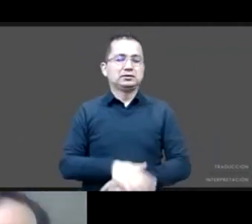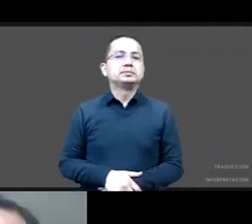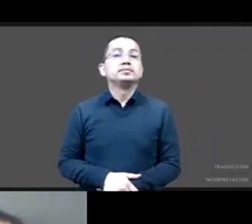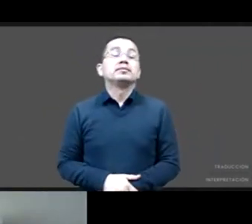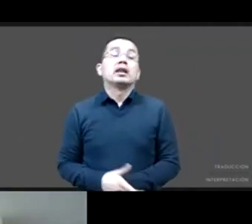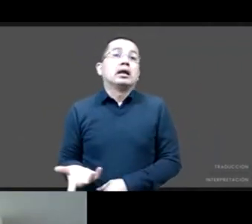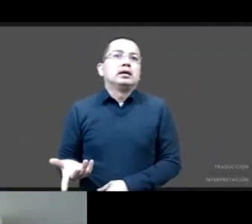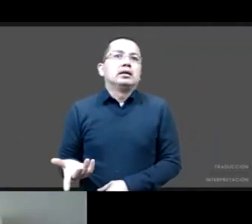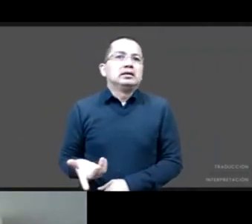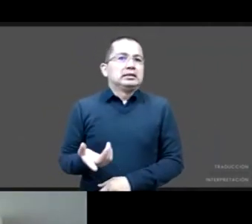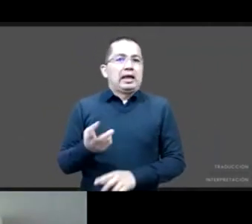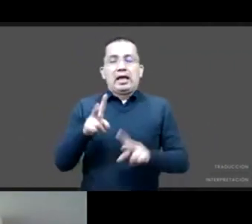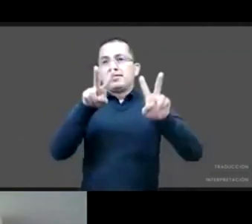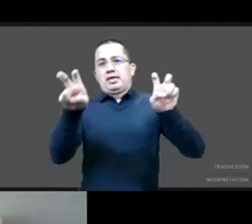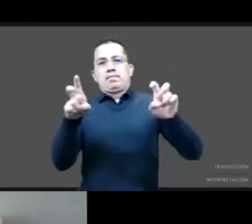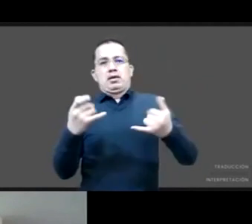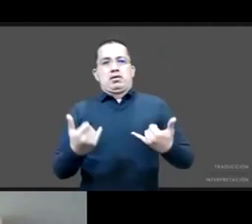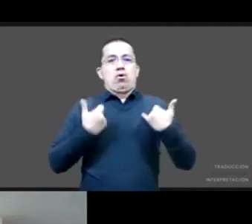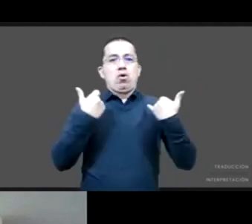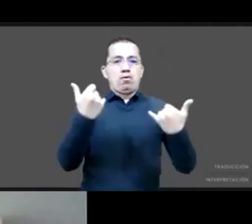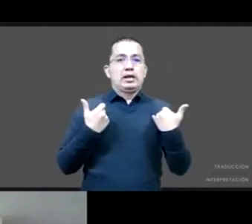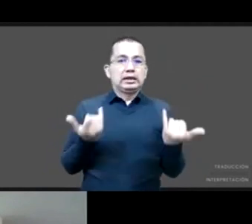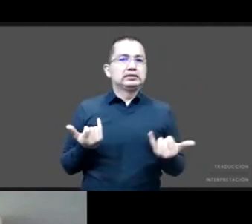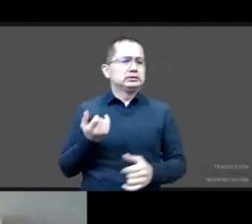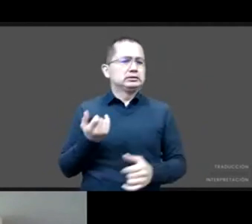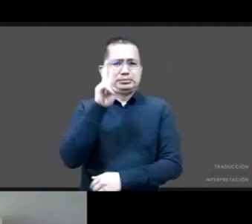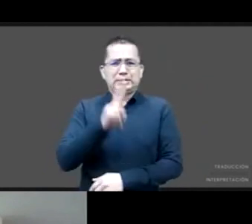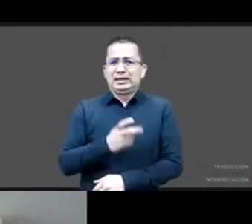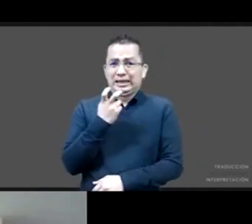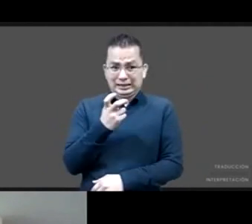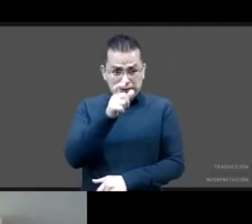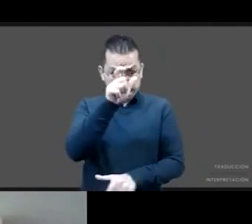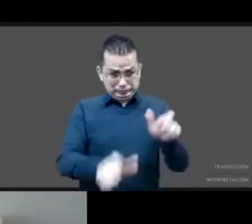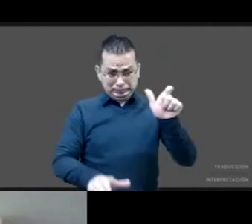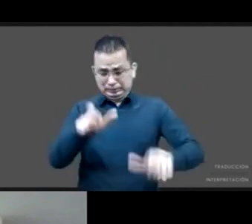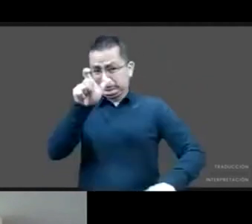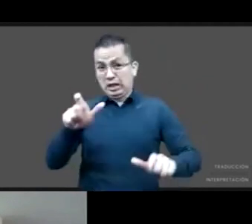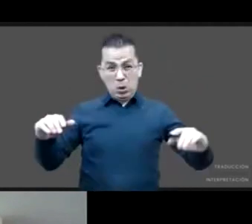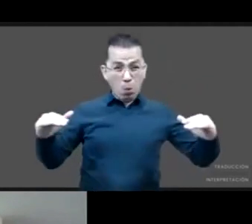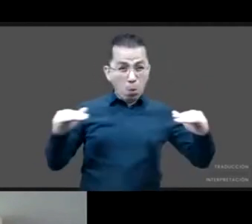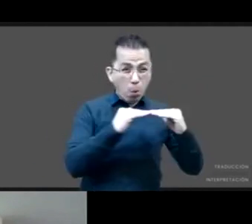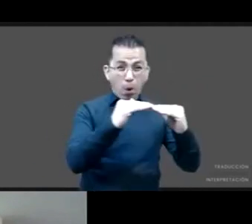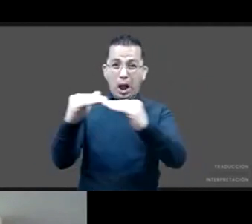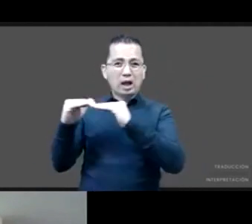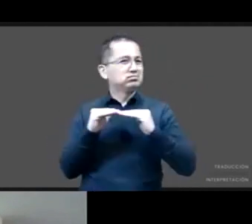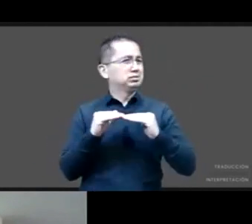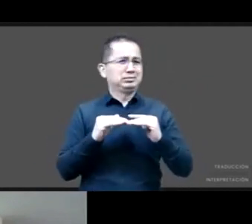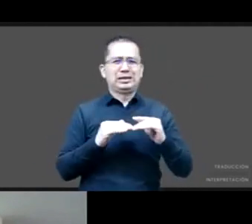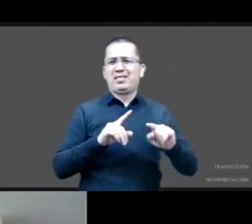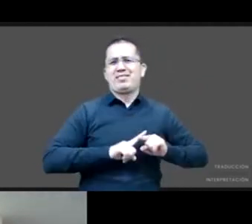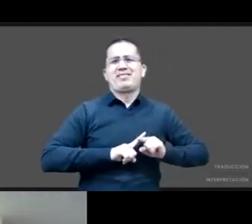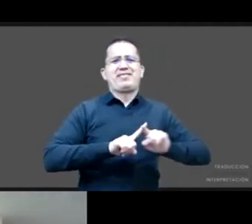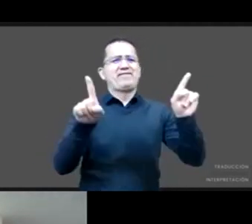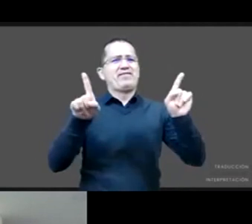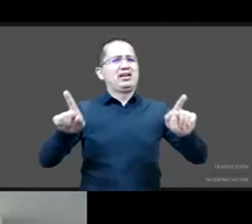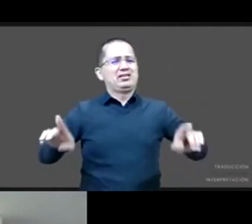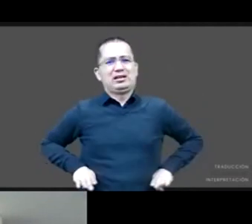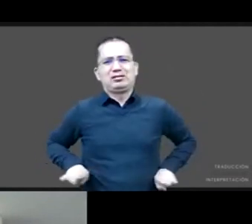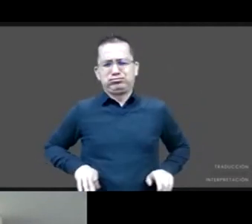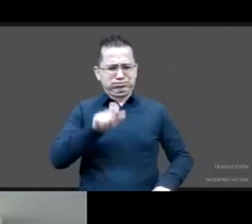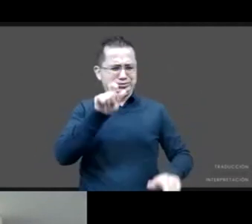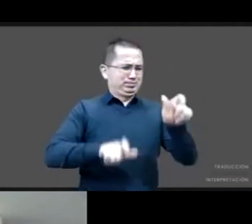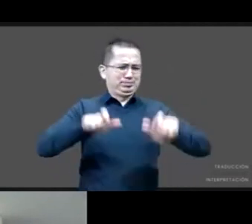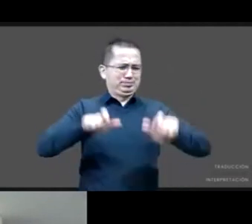y de jóvenes es hablar de una población muy heterogénea en México y en América Latina porque antes de que nos